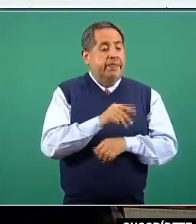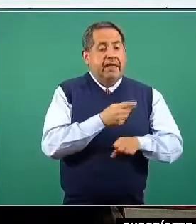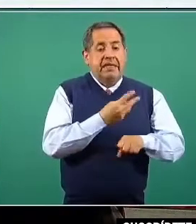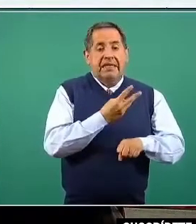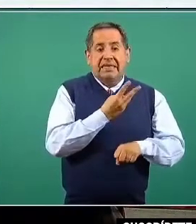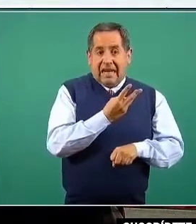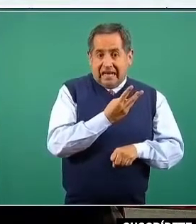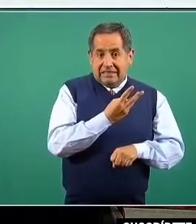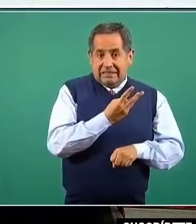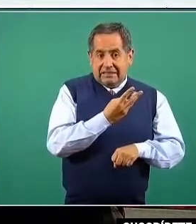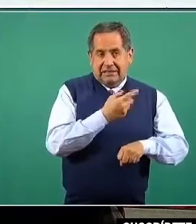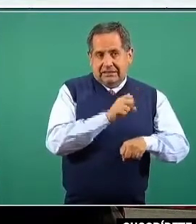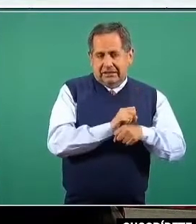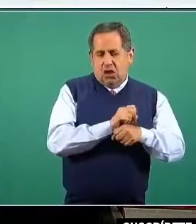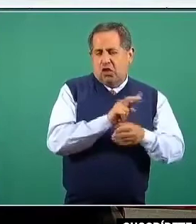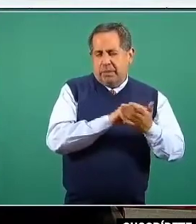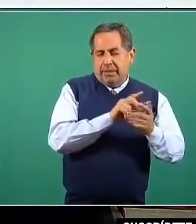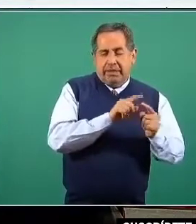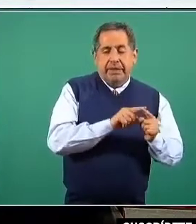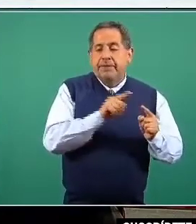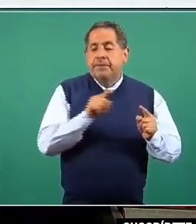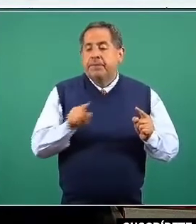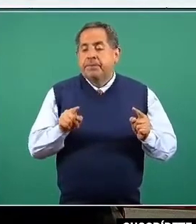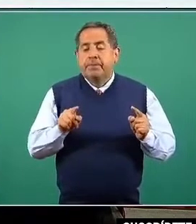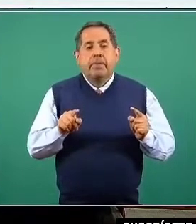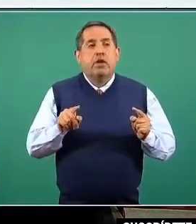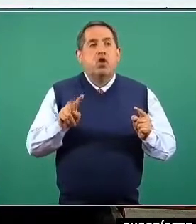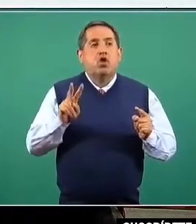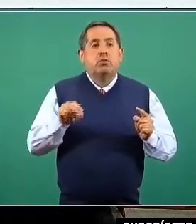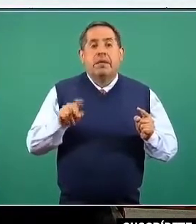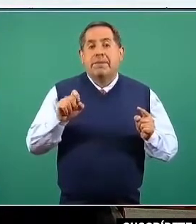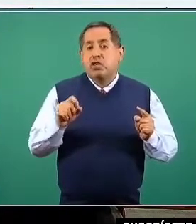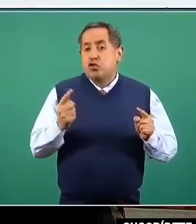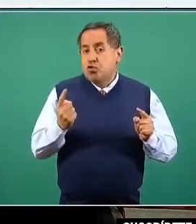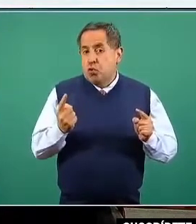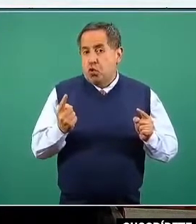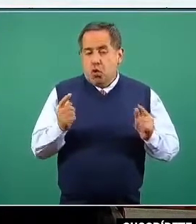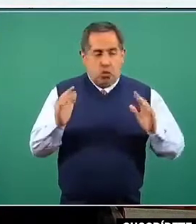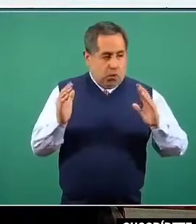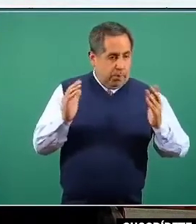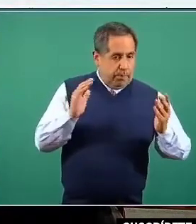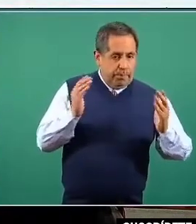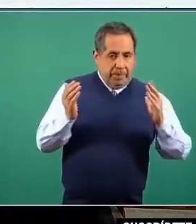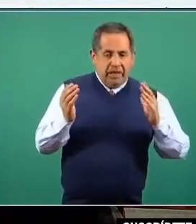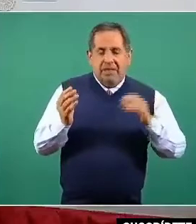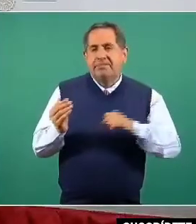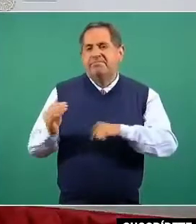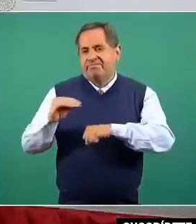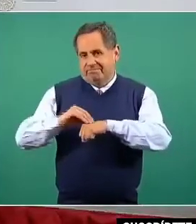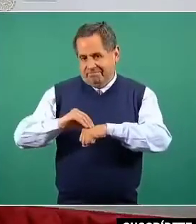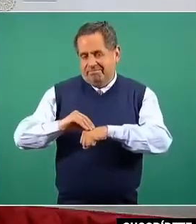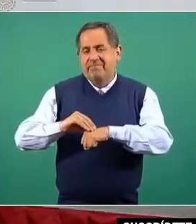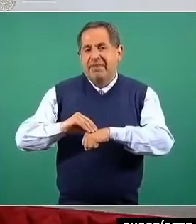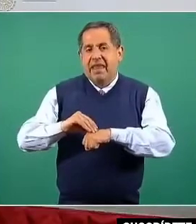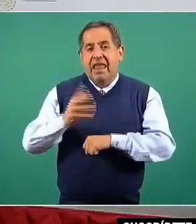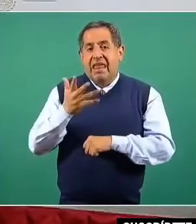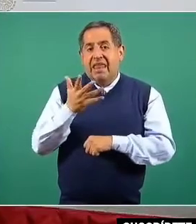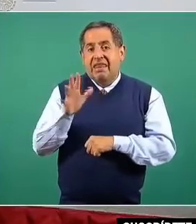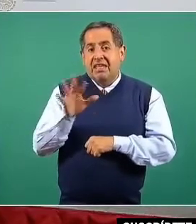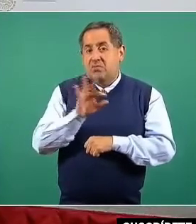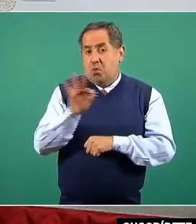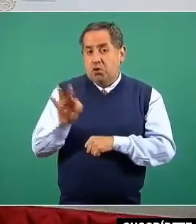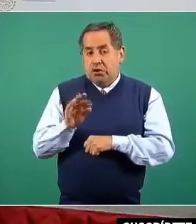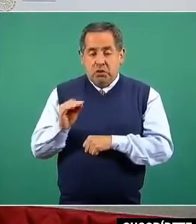semana del 2020, y la primera del 2021, este incremento es del más 10%.